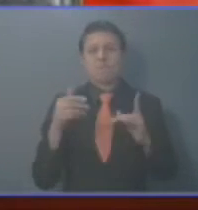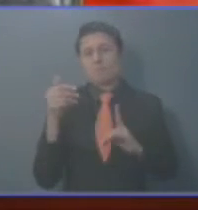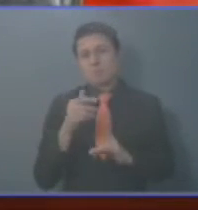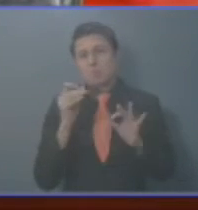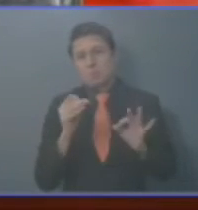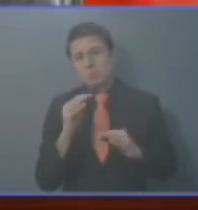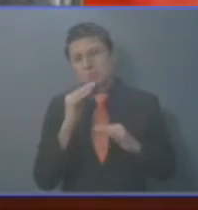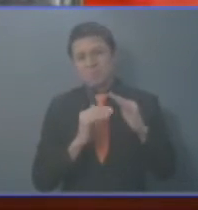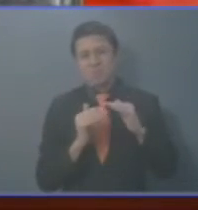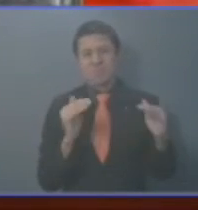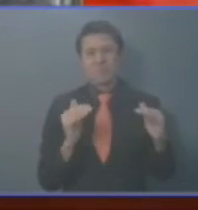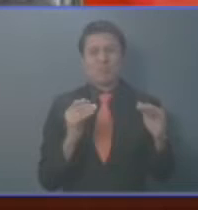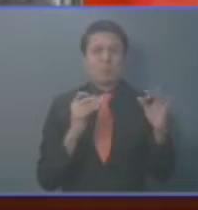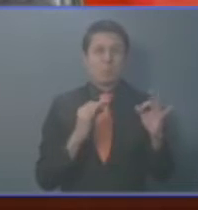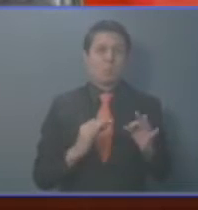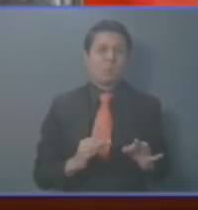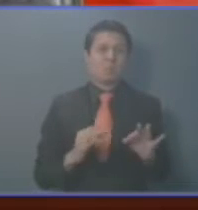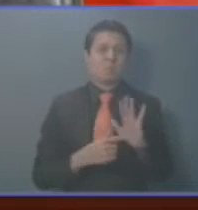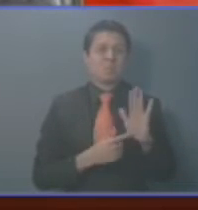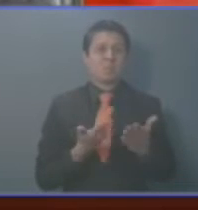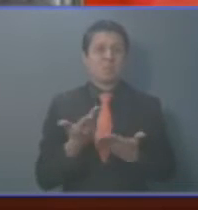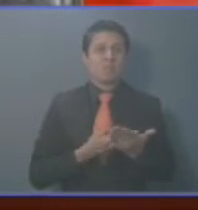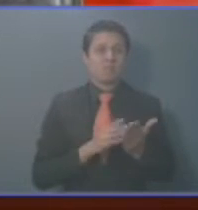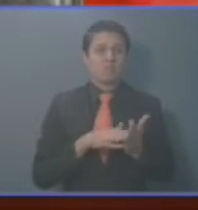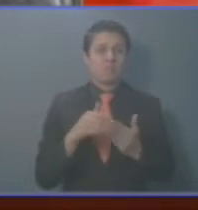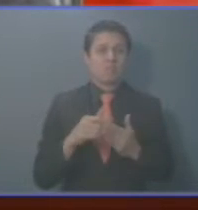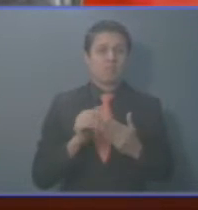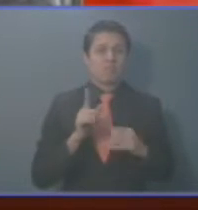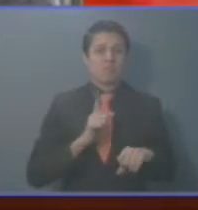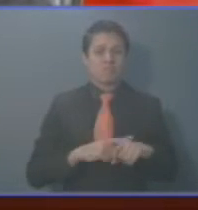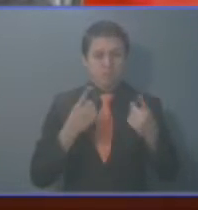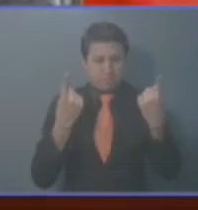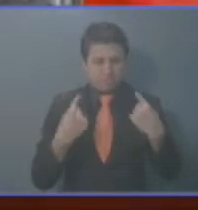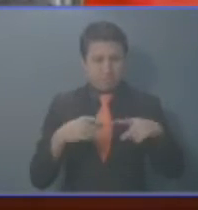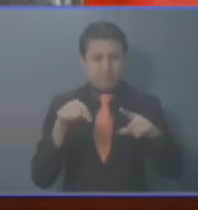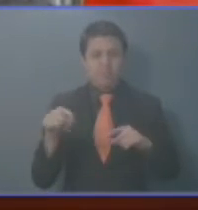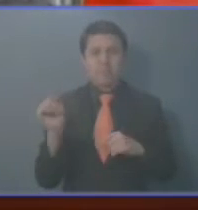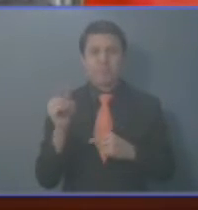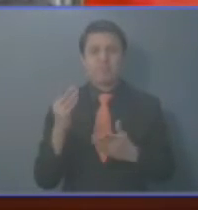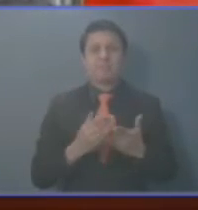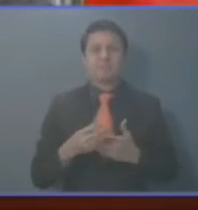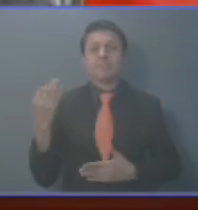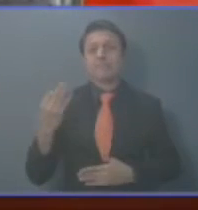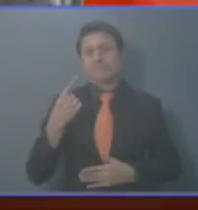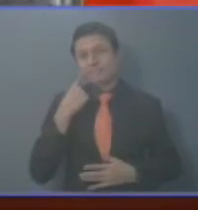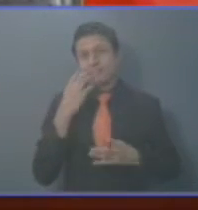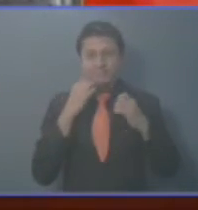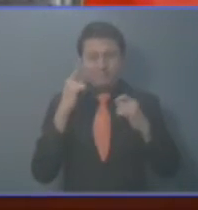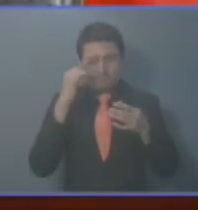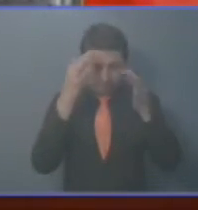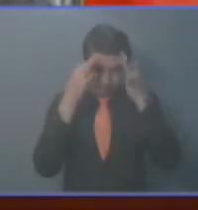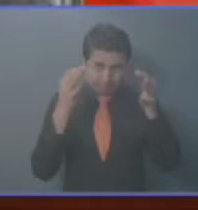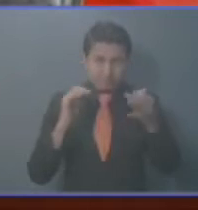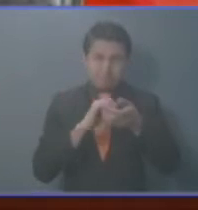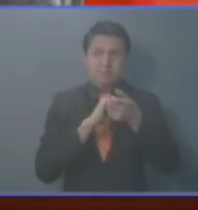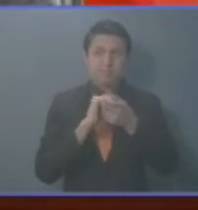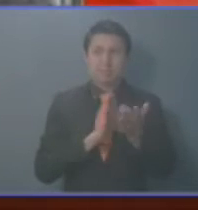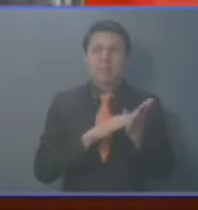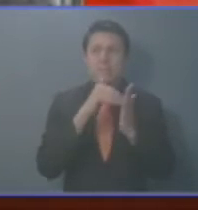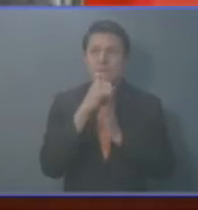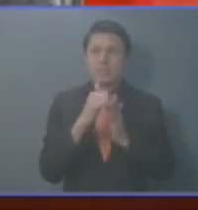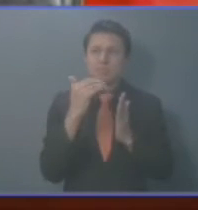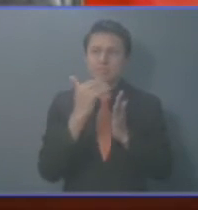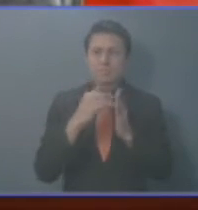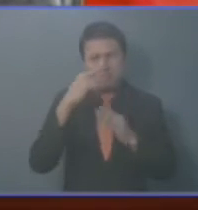estables en el tiempo hasta lograr las metas trazadas en la planificación de largo plazo. Esto nos plantea la necesidad de llegar a consensos para establecer planes